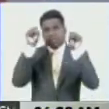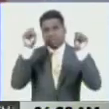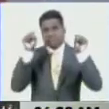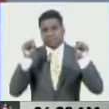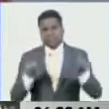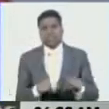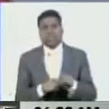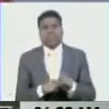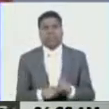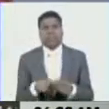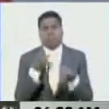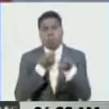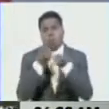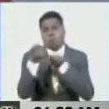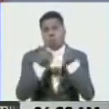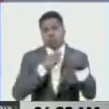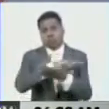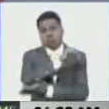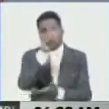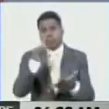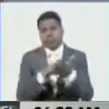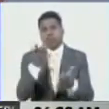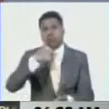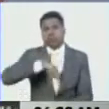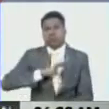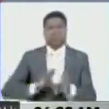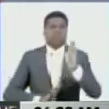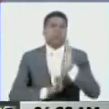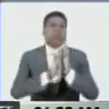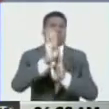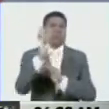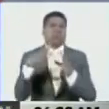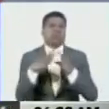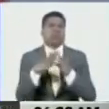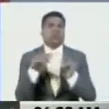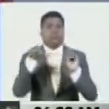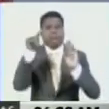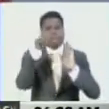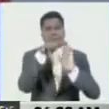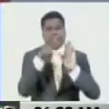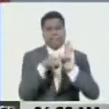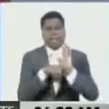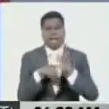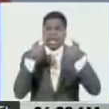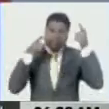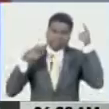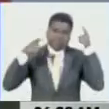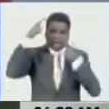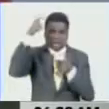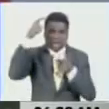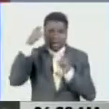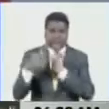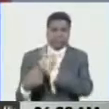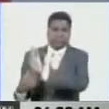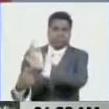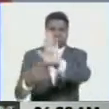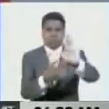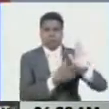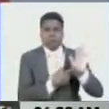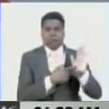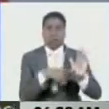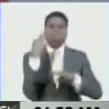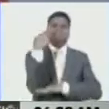de hegemonía. Bueno, nosotros hemos venido desarrollando conjunto de acciones. El comandante Chávez es la expresión más clara de la